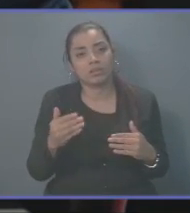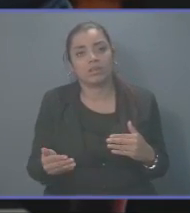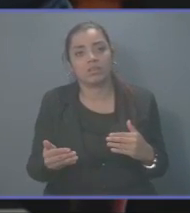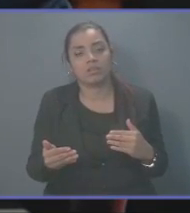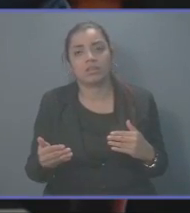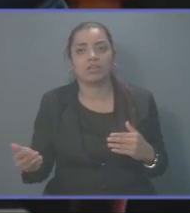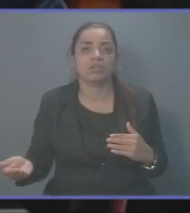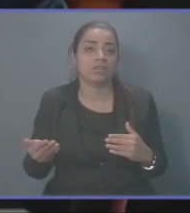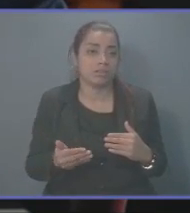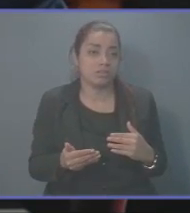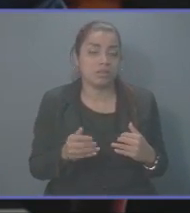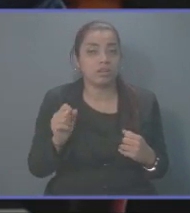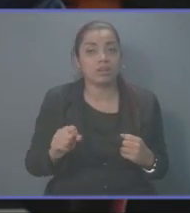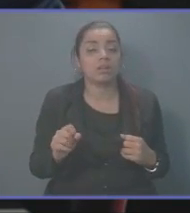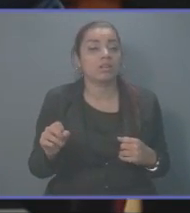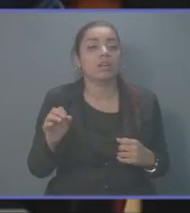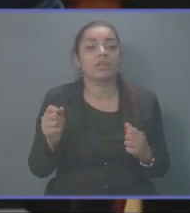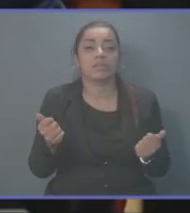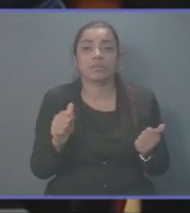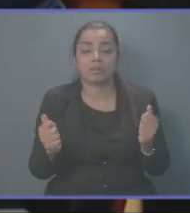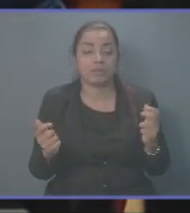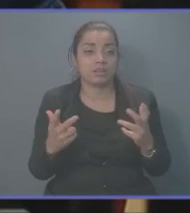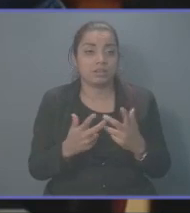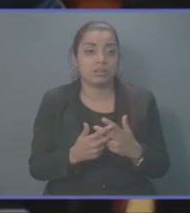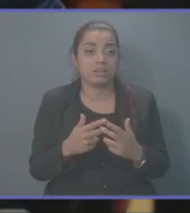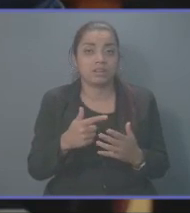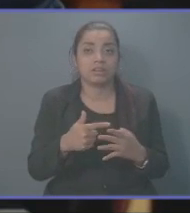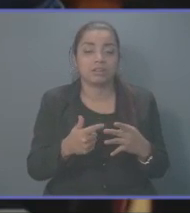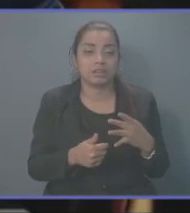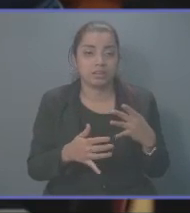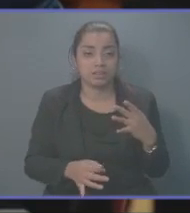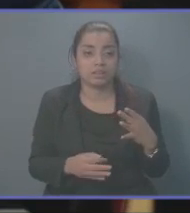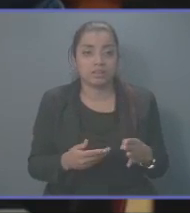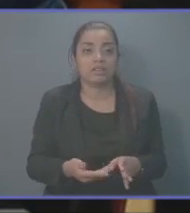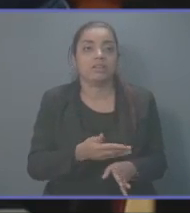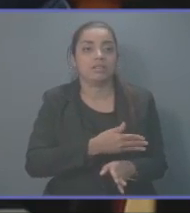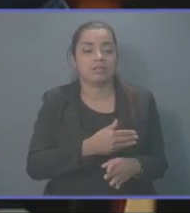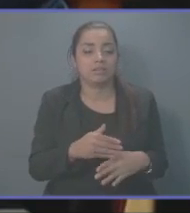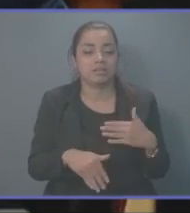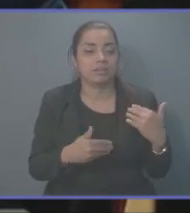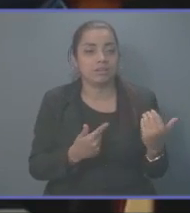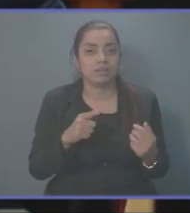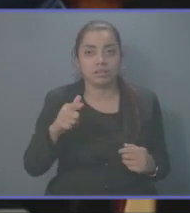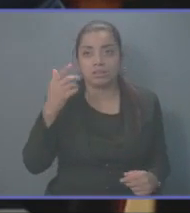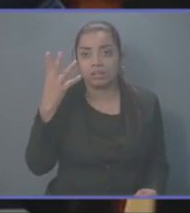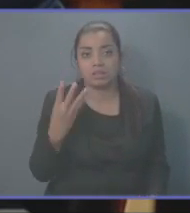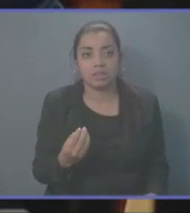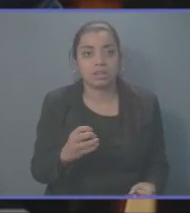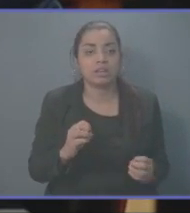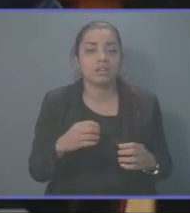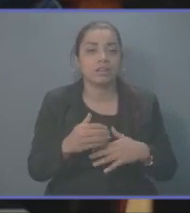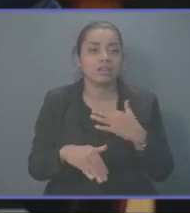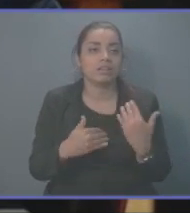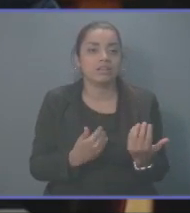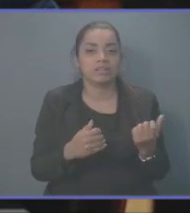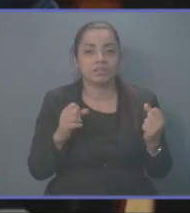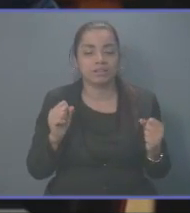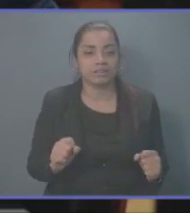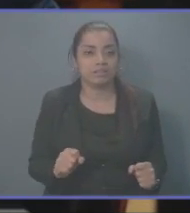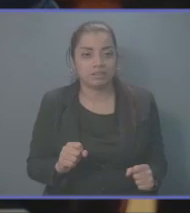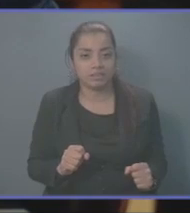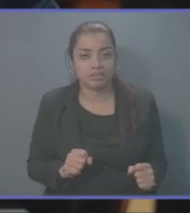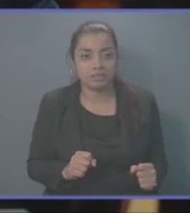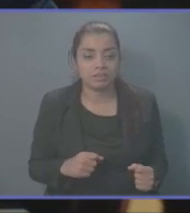les pertenece, correspondiente a periodos o ejercicios anteriores, cuya fecha o plazo para liquidar o presentar